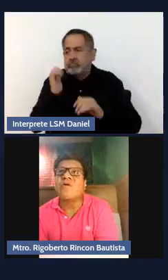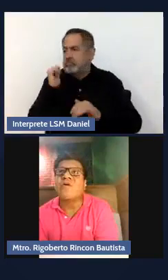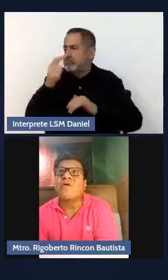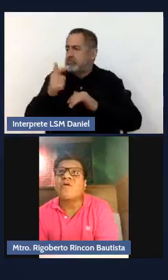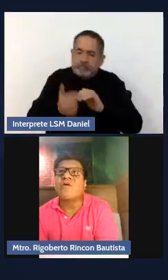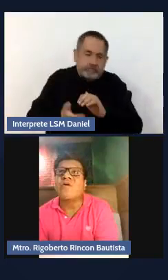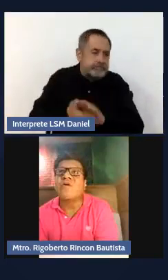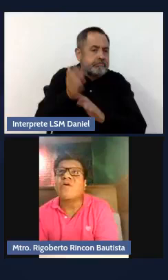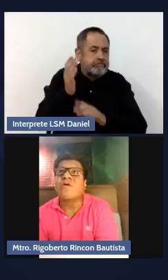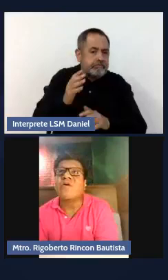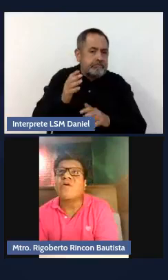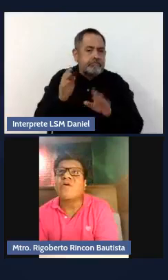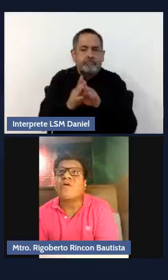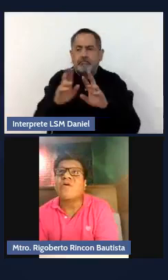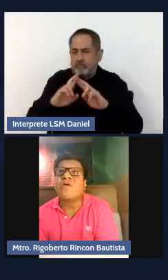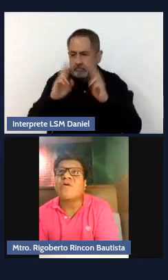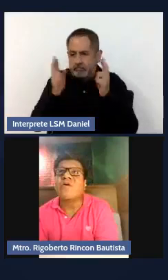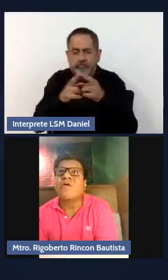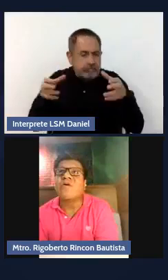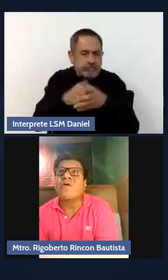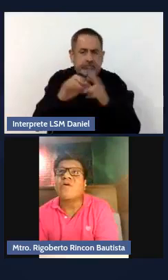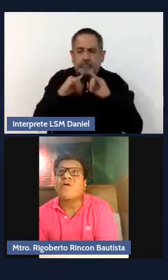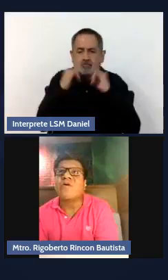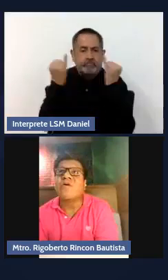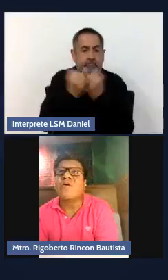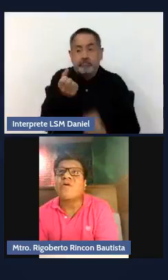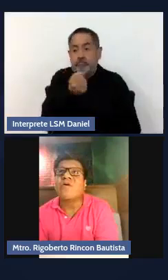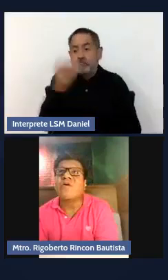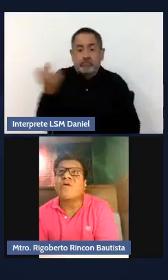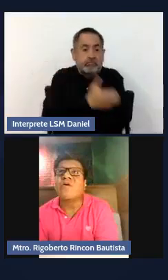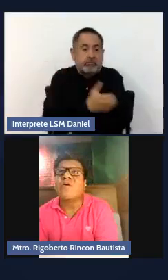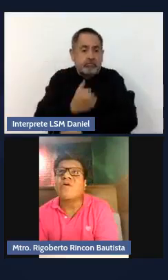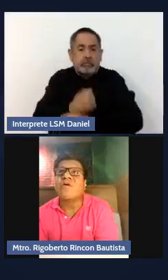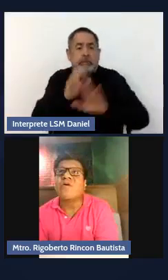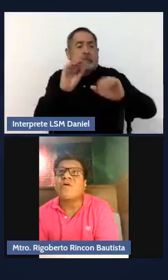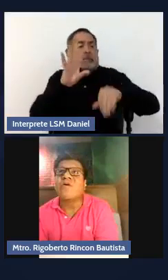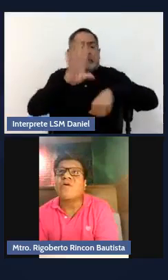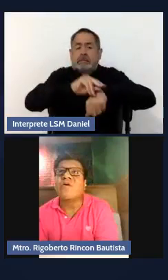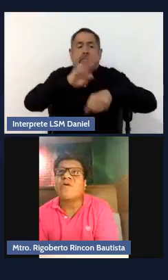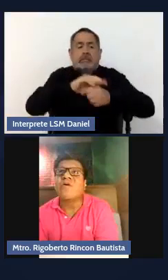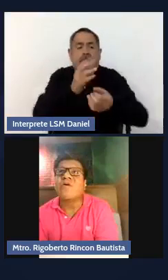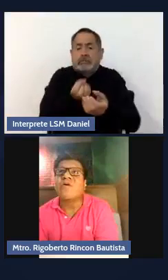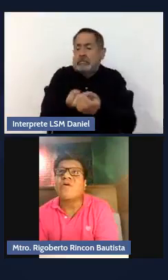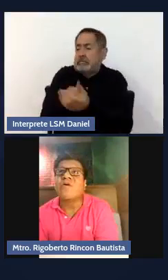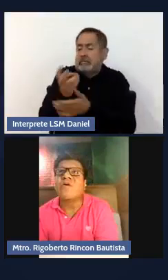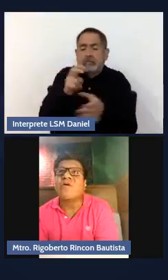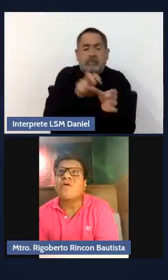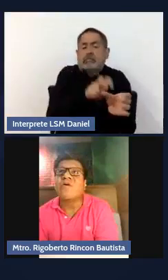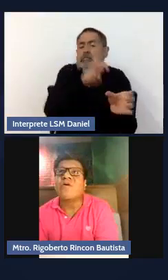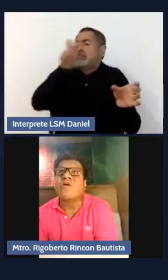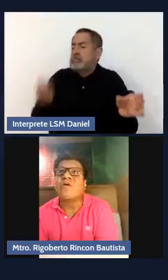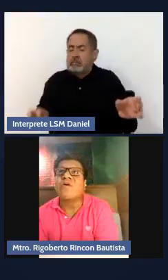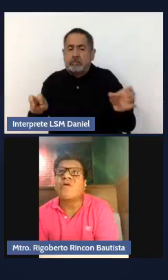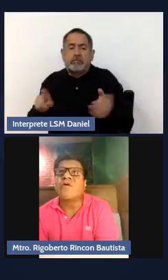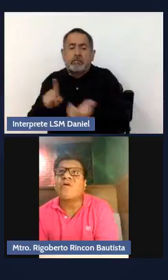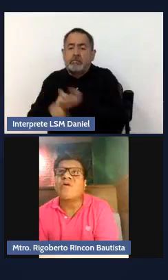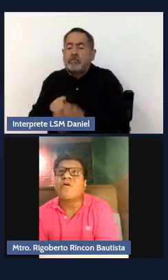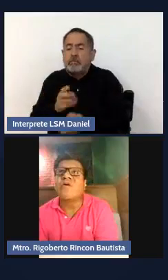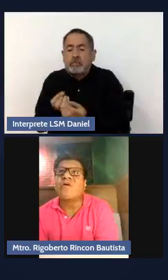vamos a salir a estar en una reunión y de repente he escuchado compañeros que dicen, no, vamos a salir por una,